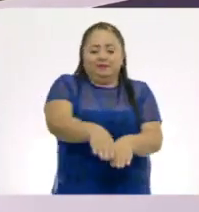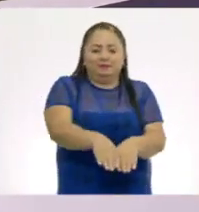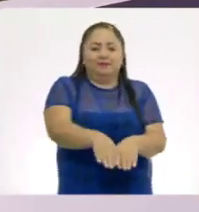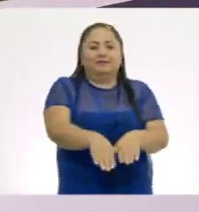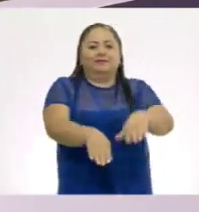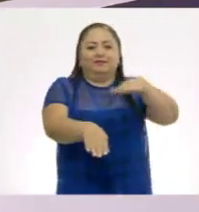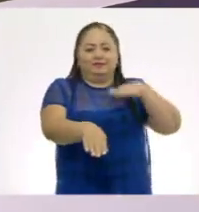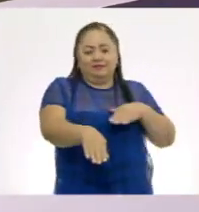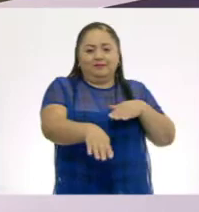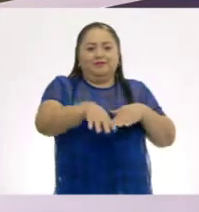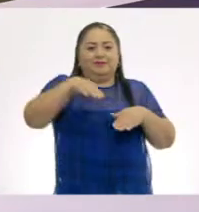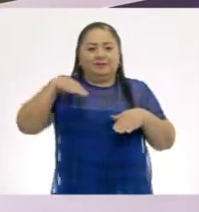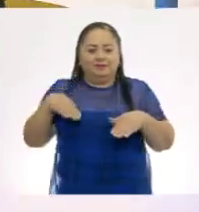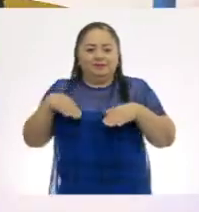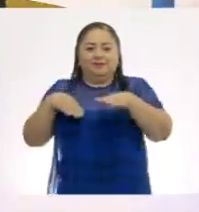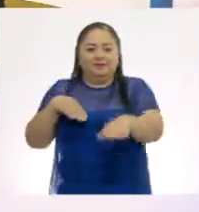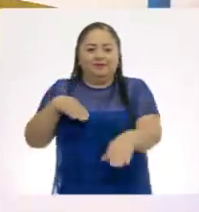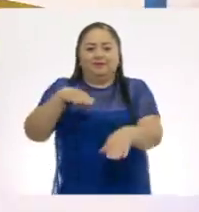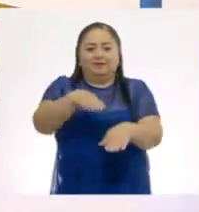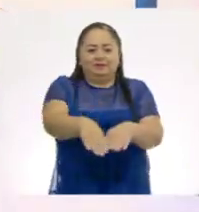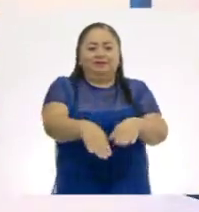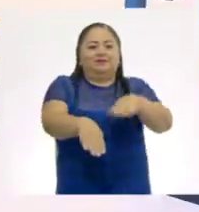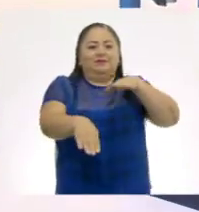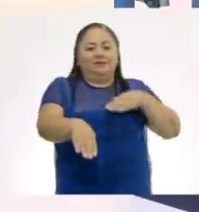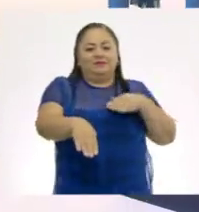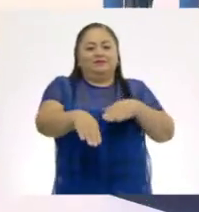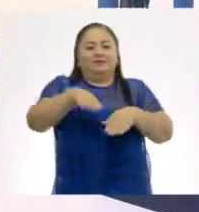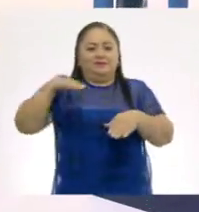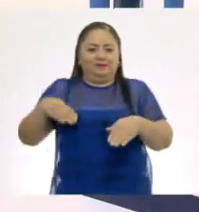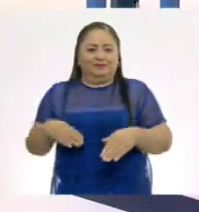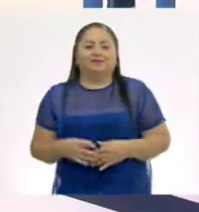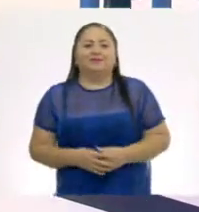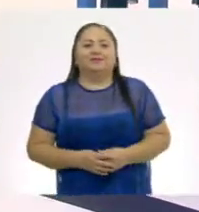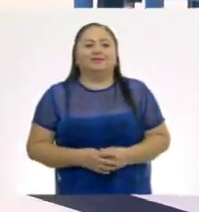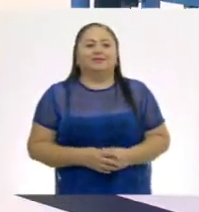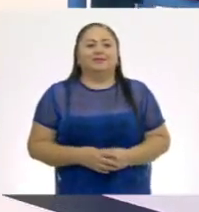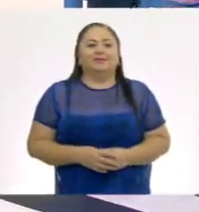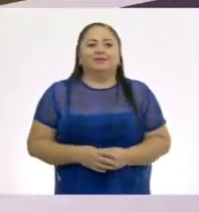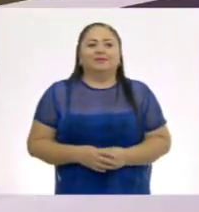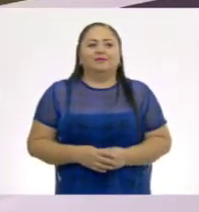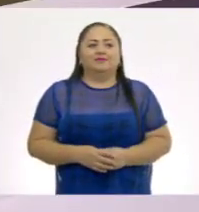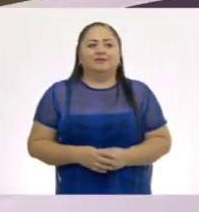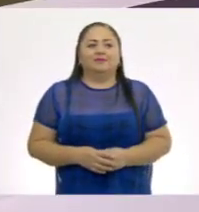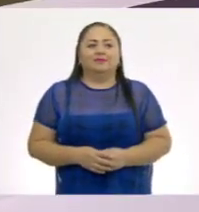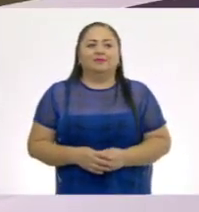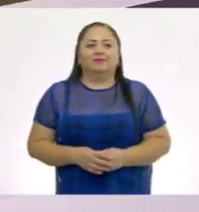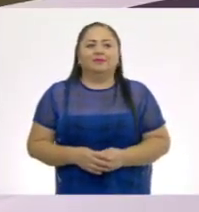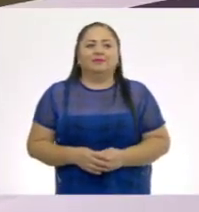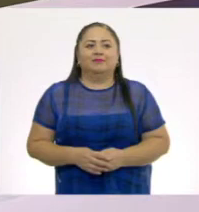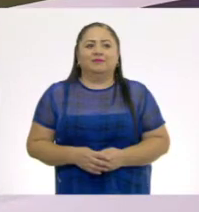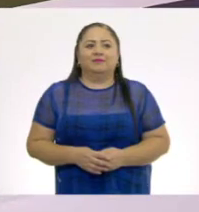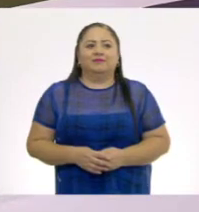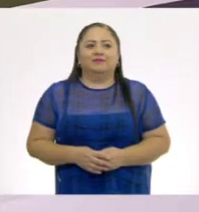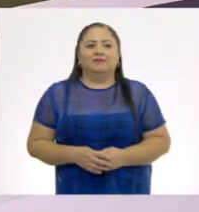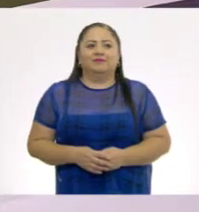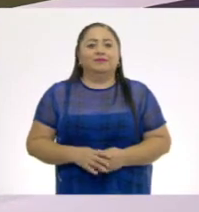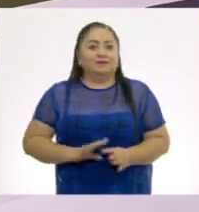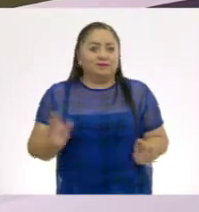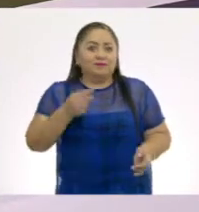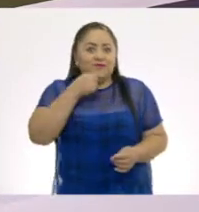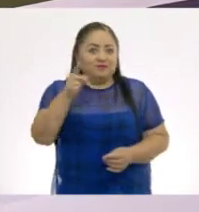más rápido. Uno, dos, uno, dos, uno, dos, uno, dos. Y preparados,